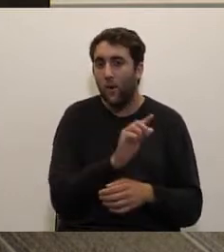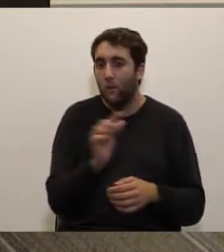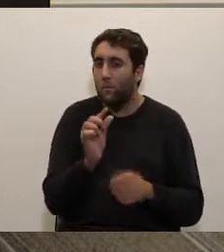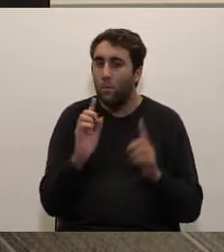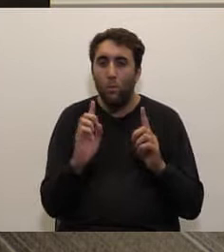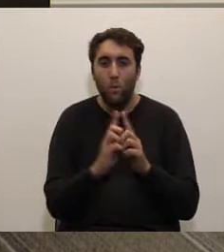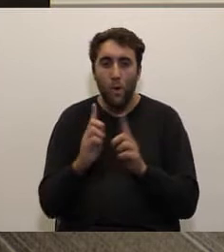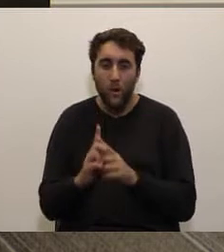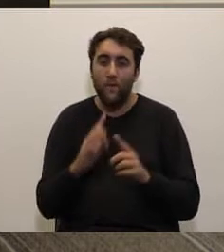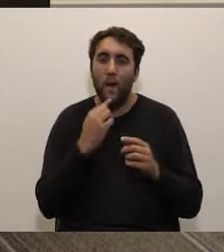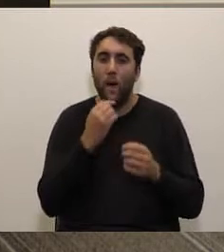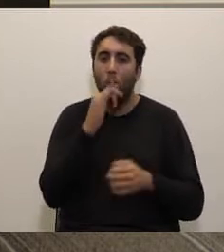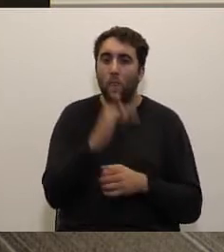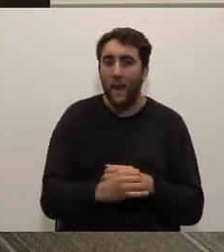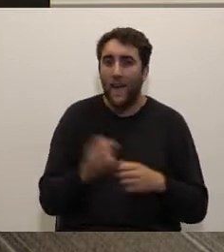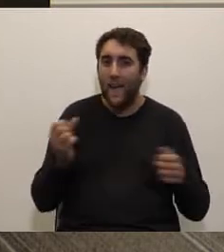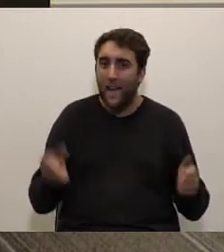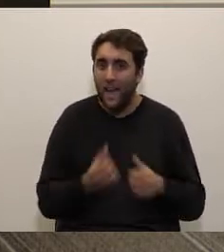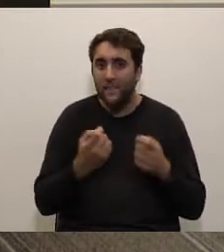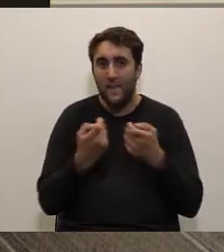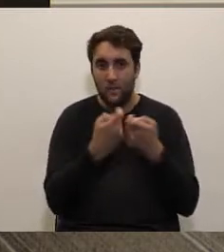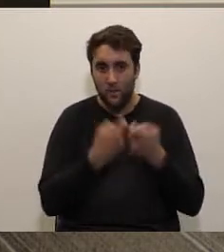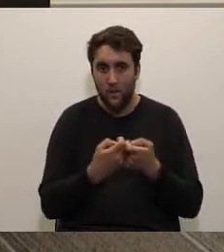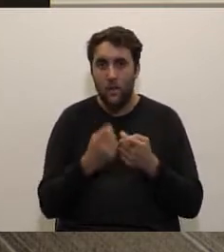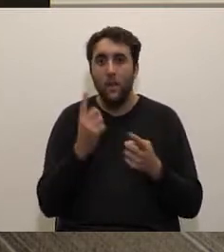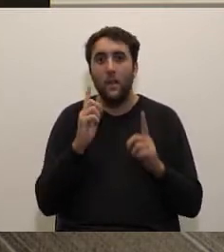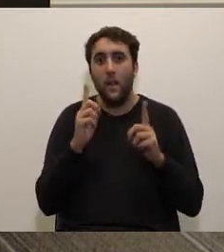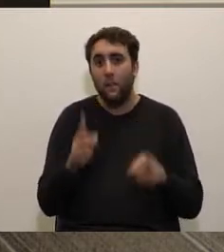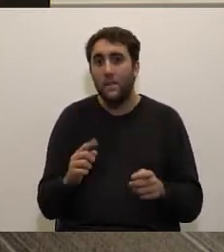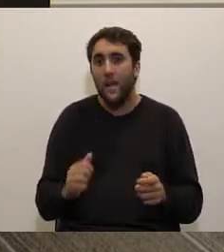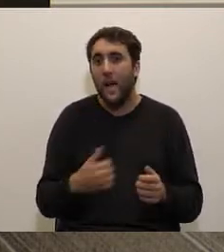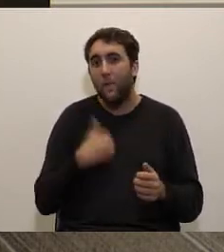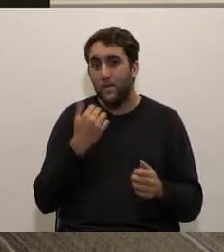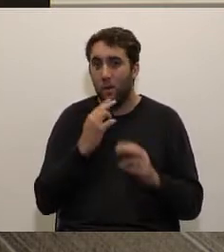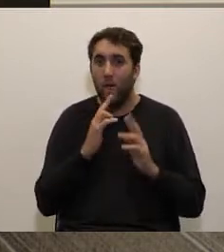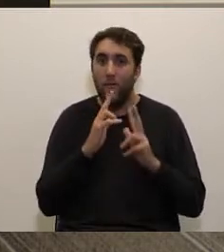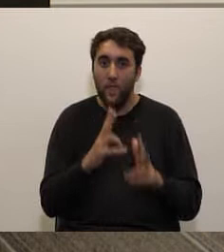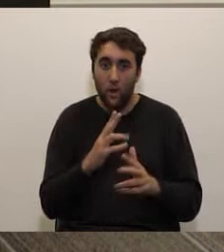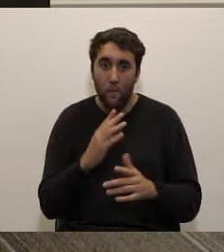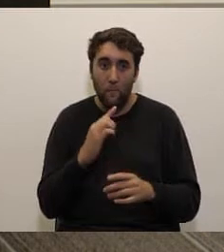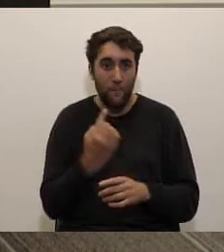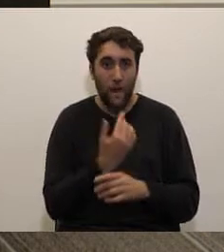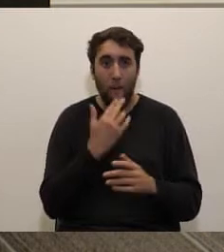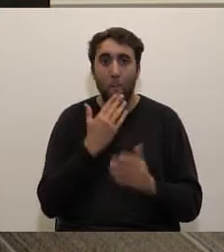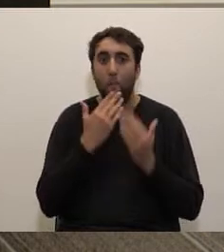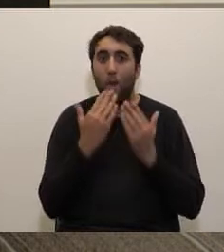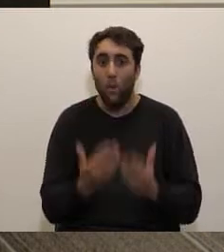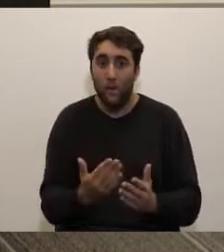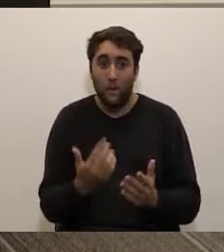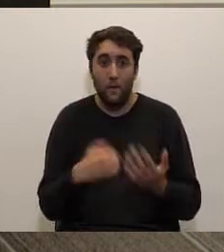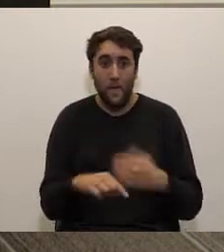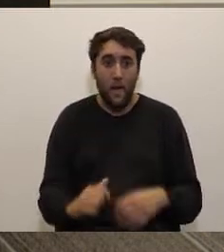pasar a contarnos qué es lo que hace su organización. Y yo ya dejo quizás la primera pregunta, por si la quieren ya enganchar,